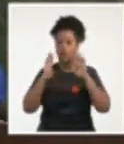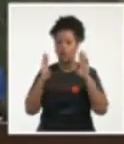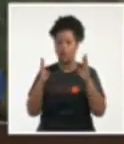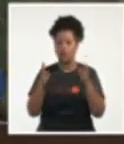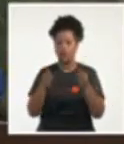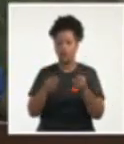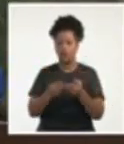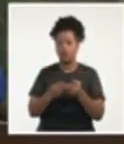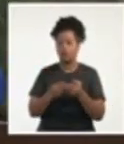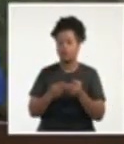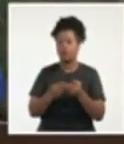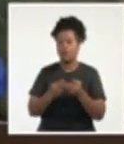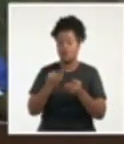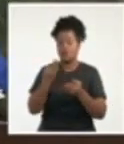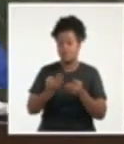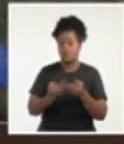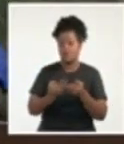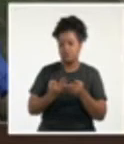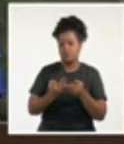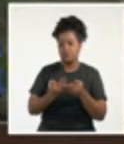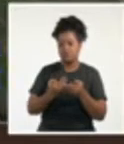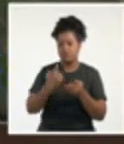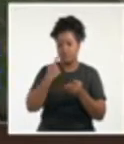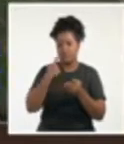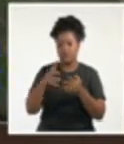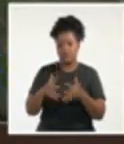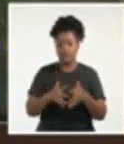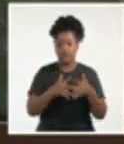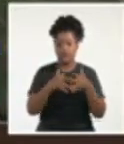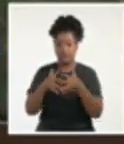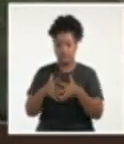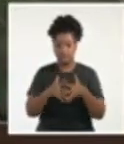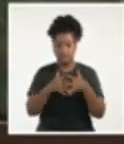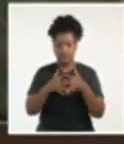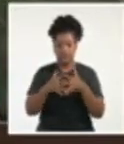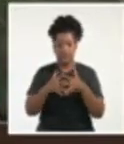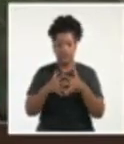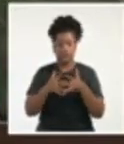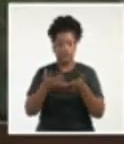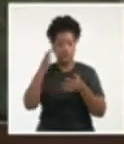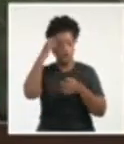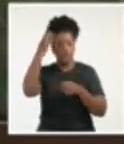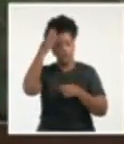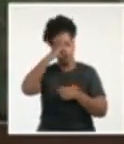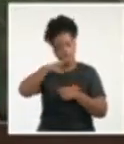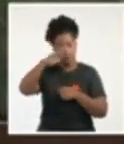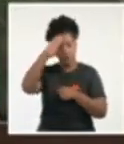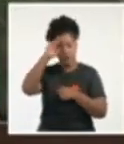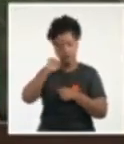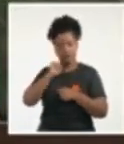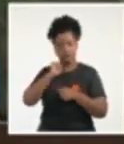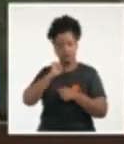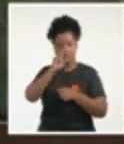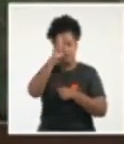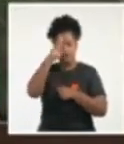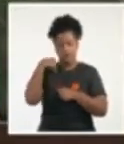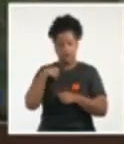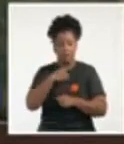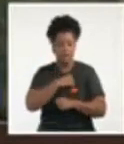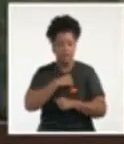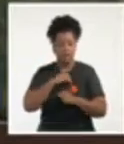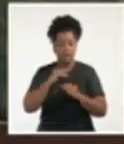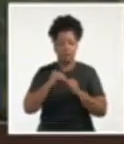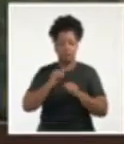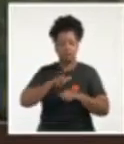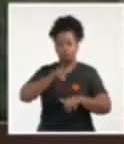activos en todo el descrédito a la actividad del gobierno cubano, a nuestras misiones médicas, todo lo que han